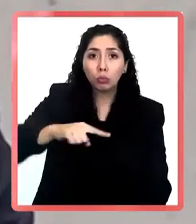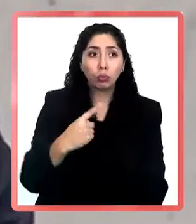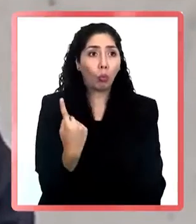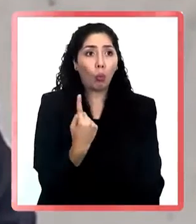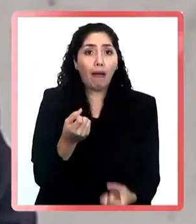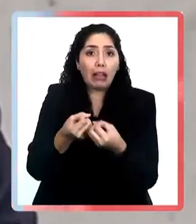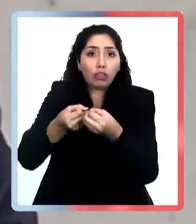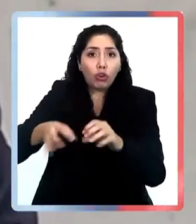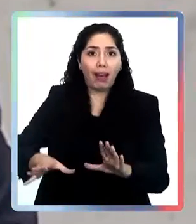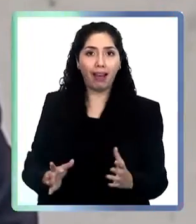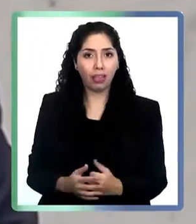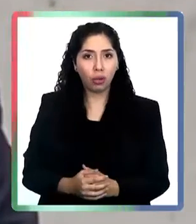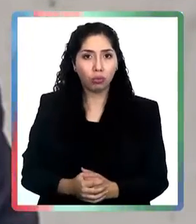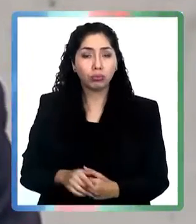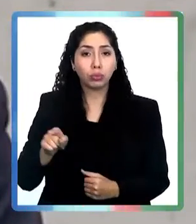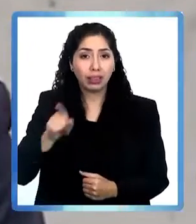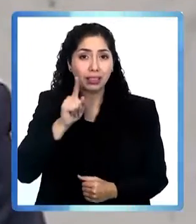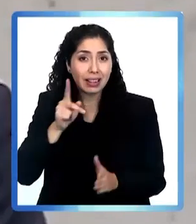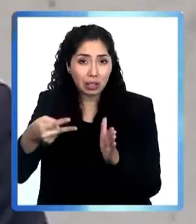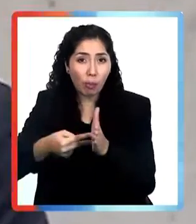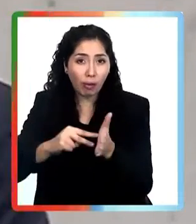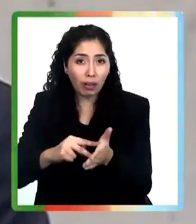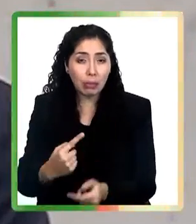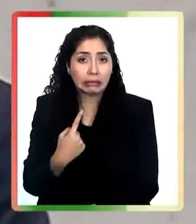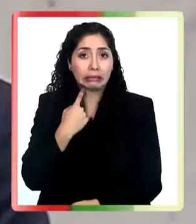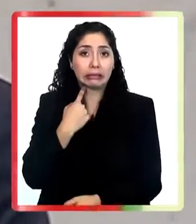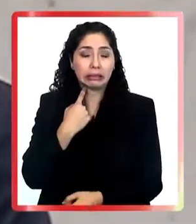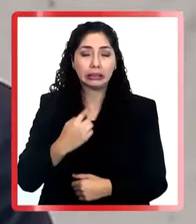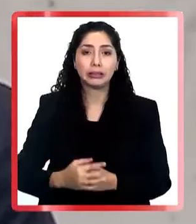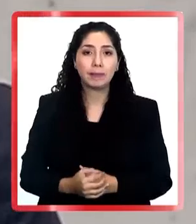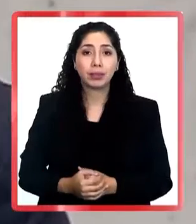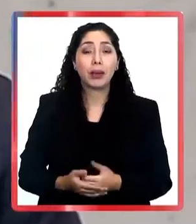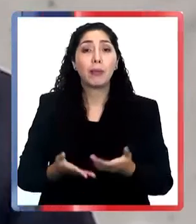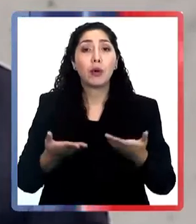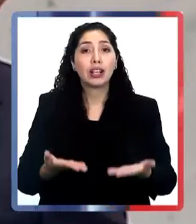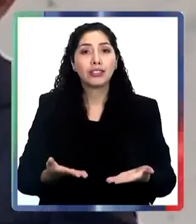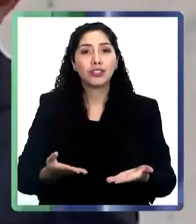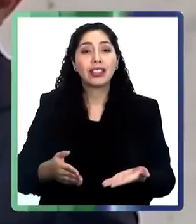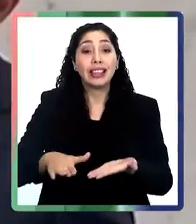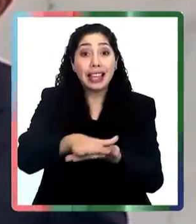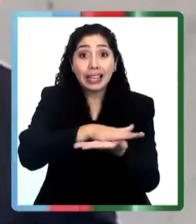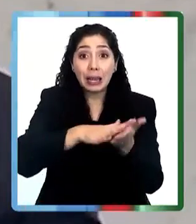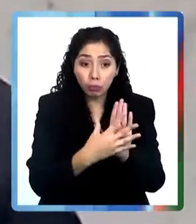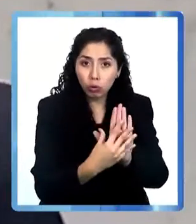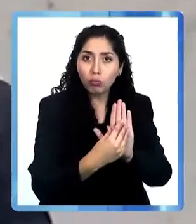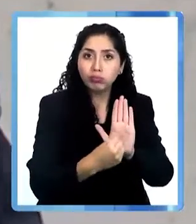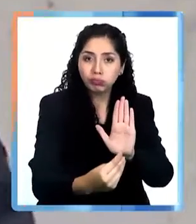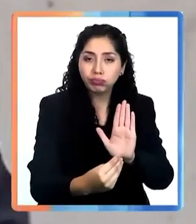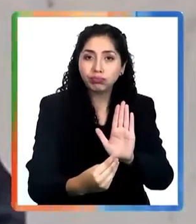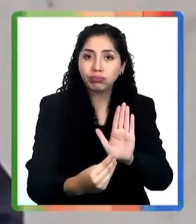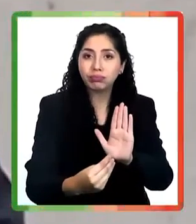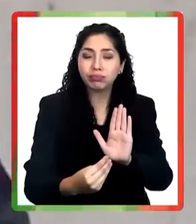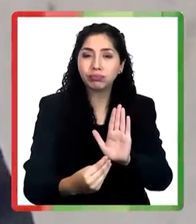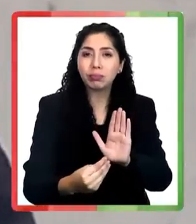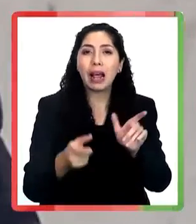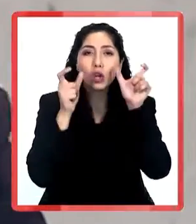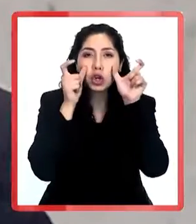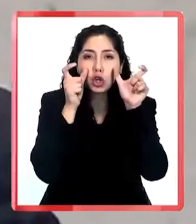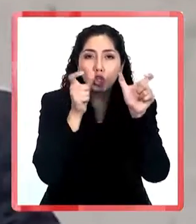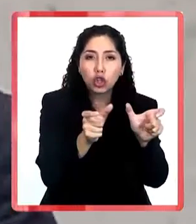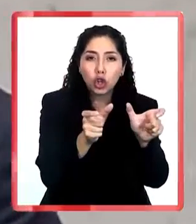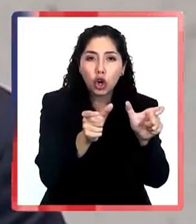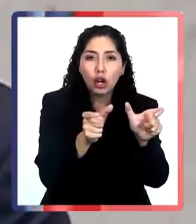lado por estos problemas por ello este ejemplo va a ser replicado en el plan de acción para el control y fiscalización